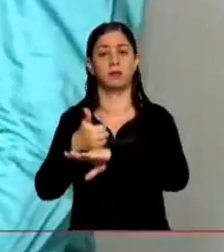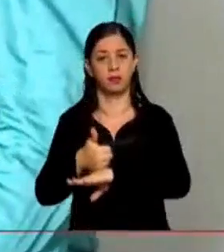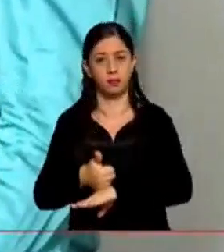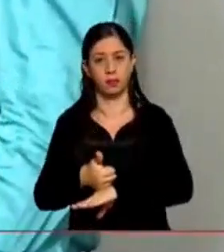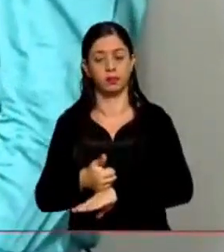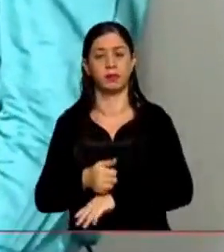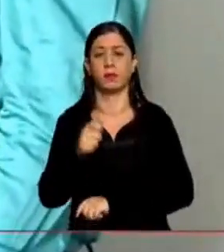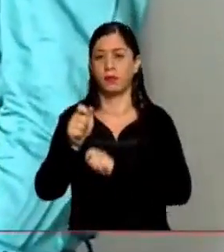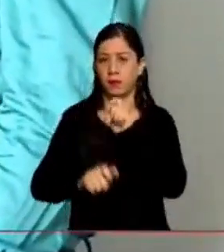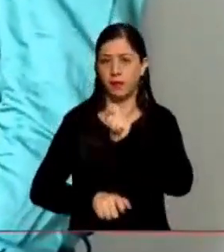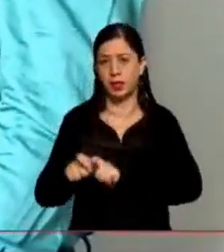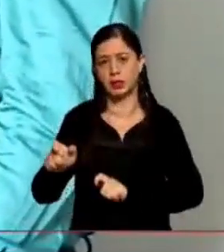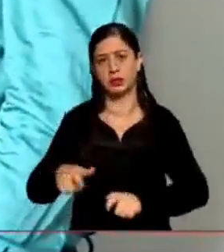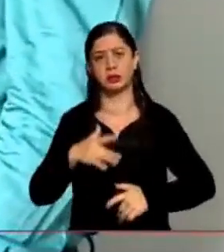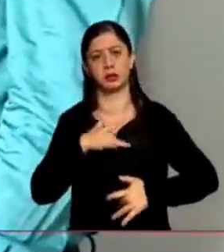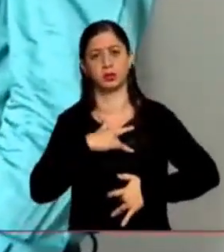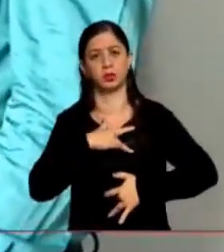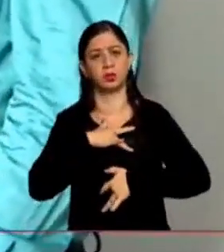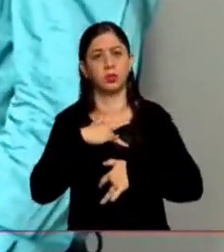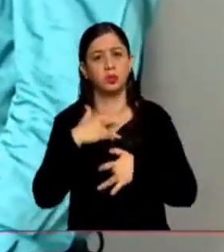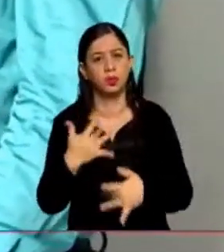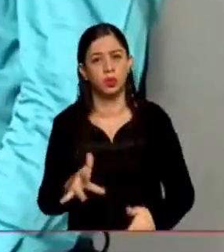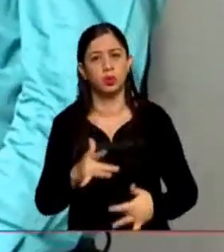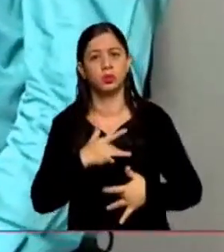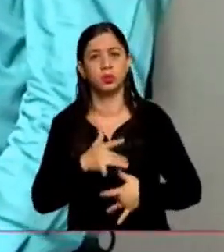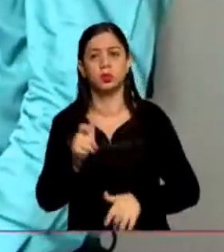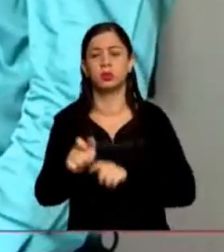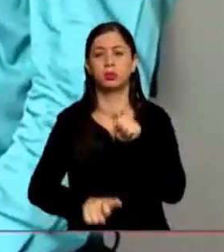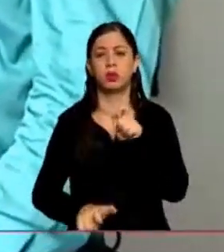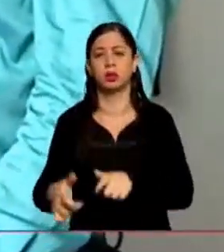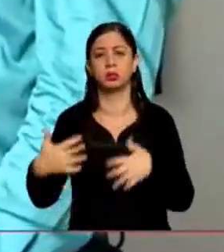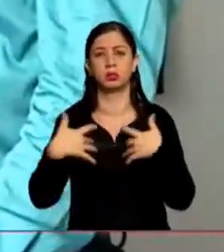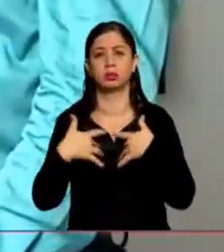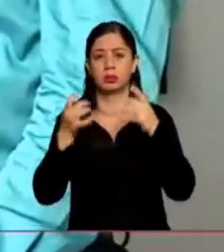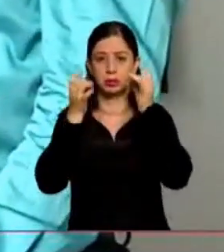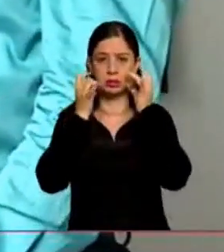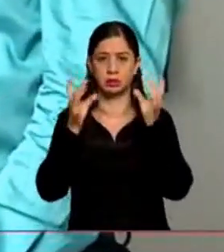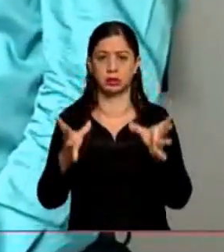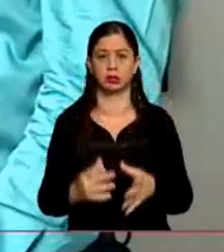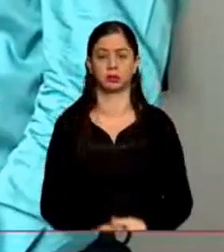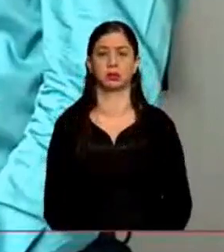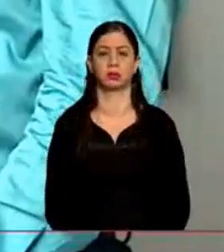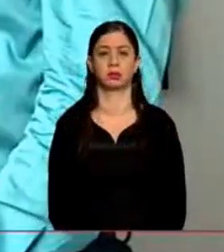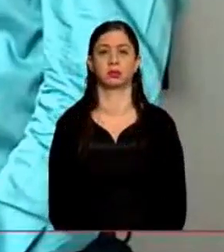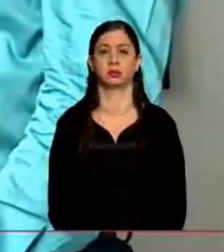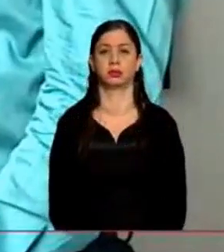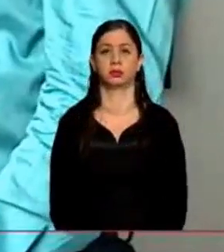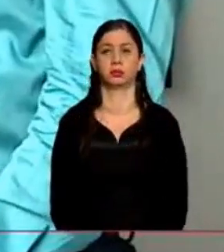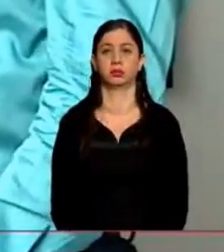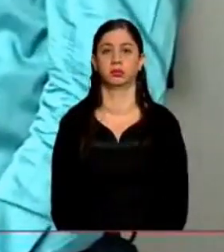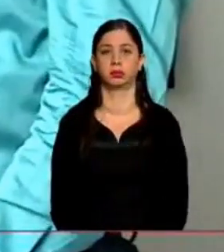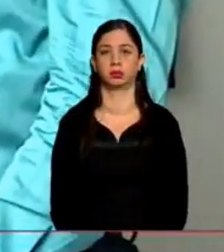para que la gente se solidarice con los damnificados por esta tragedia en Rosas.